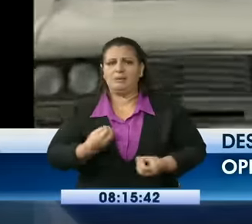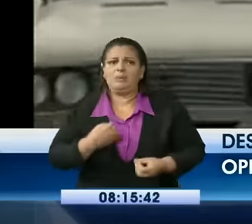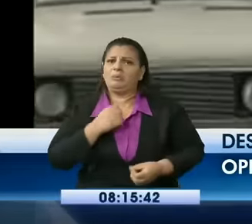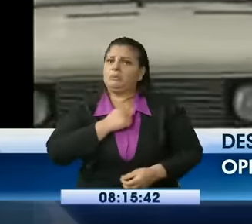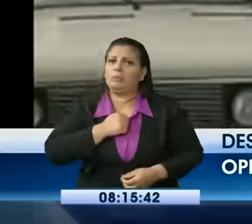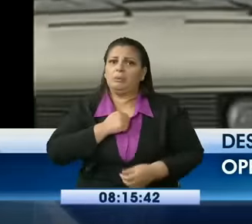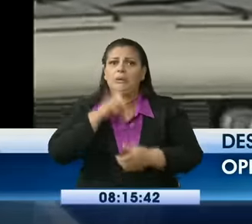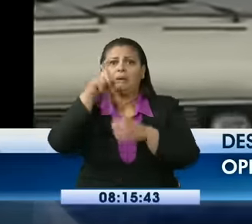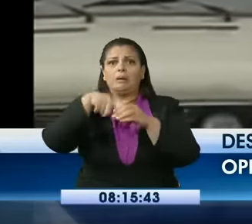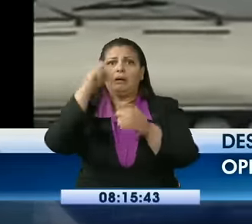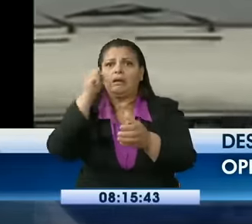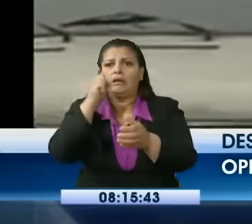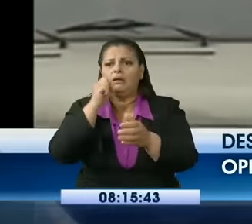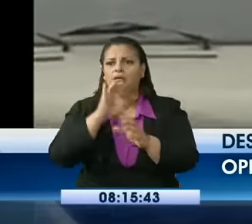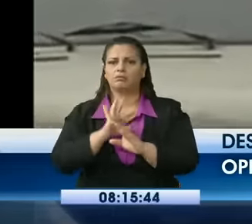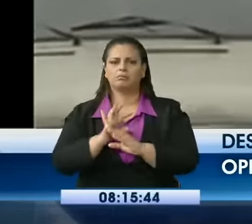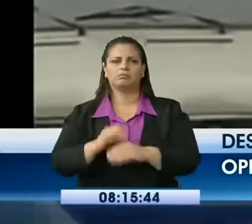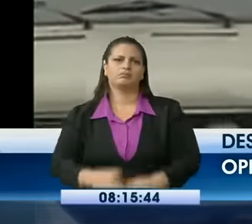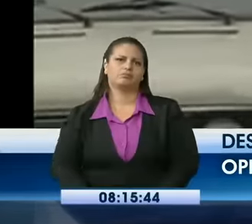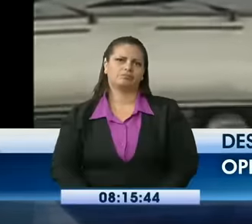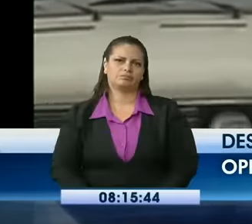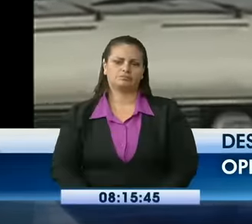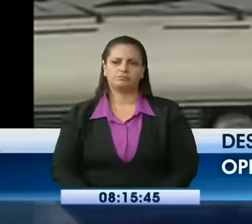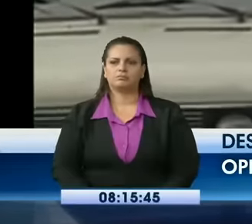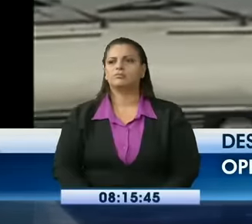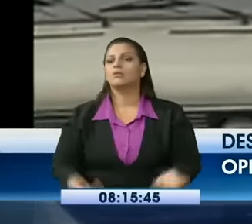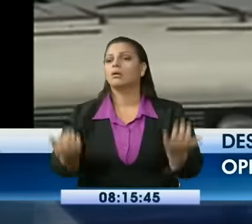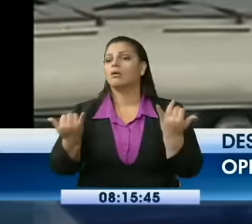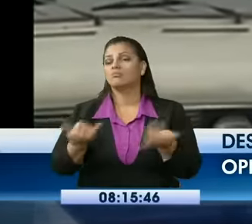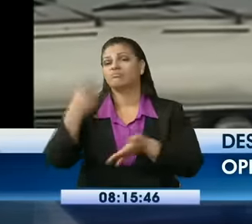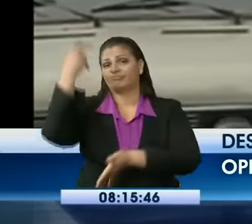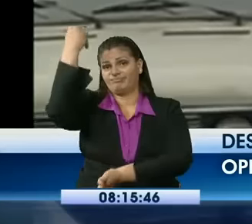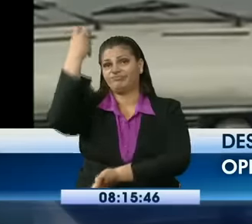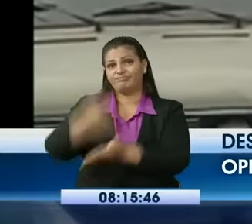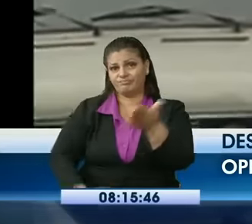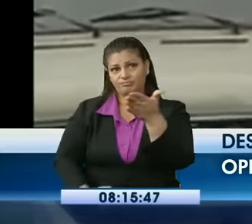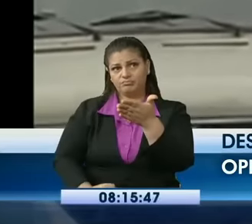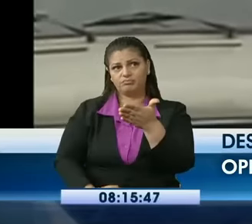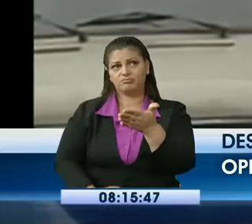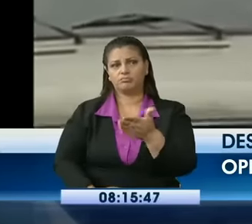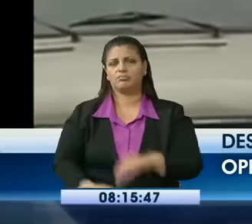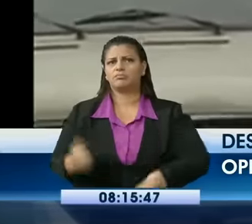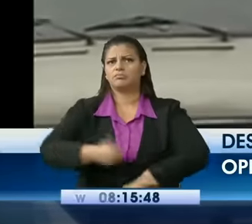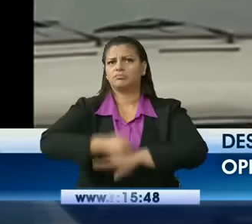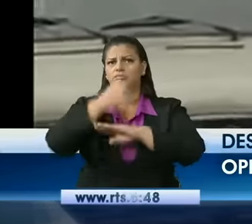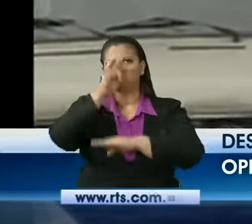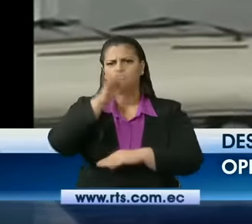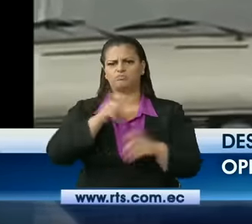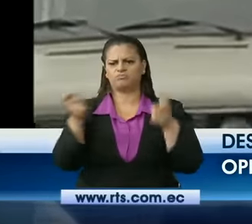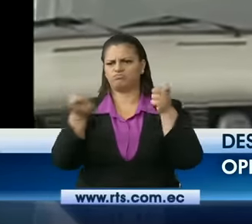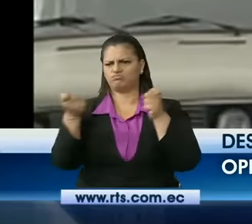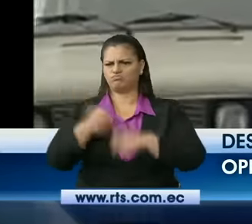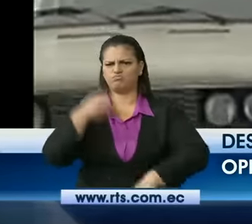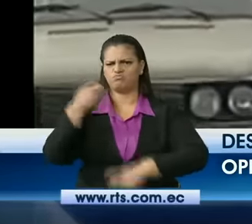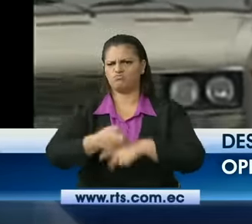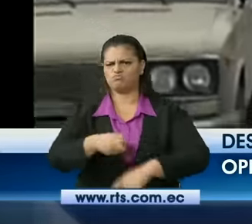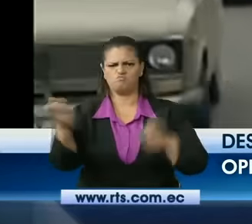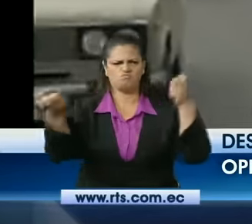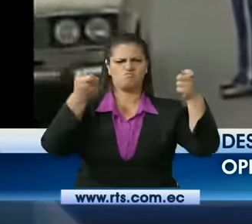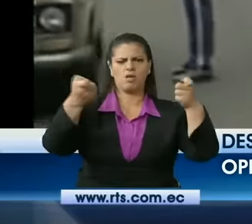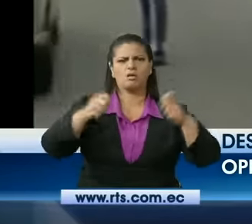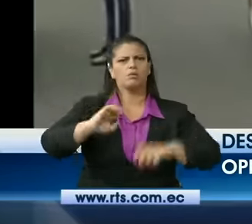terminar, ¿cuál es el llamado a la ciudadanía? Mano dura ahora por parte del ATM en Guayaquil. No tanto mano dura, sino que lo que queremos es que el conductor pues